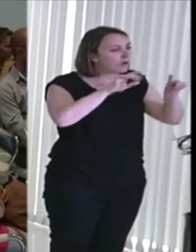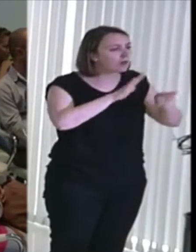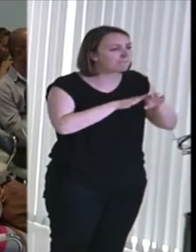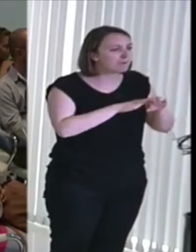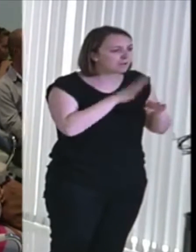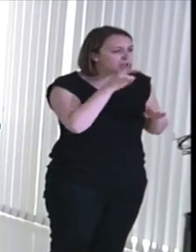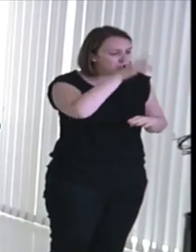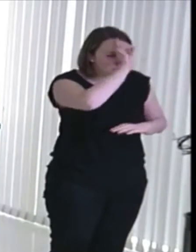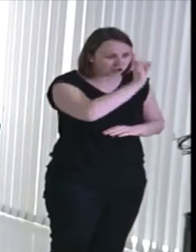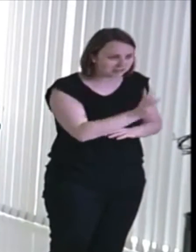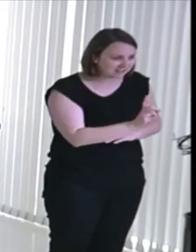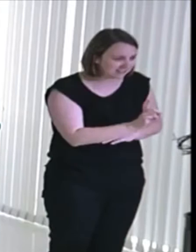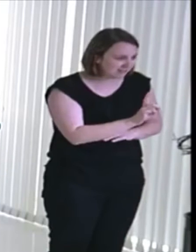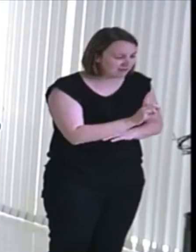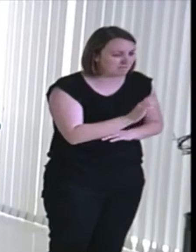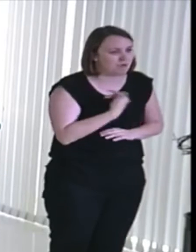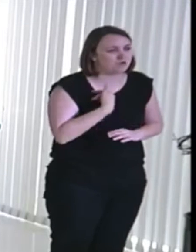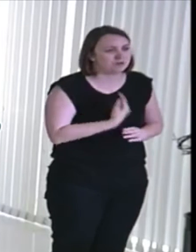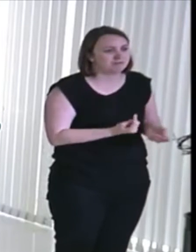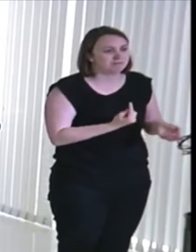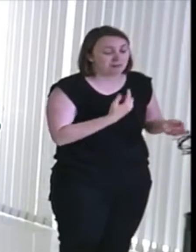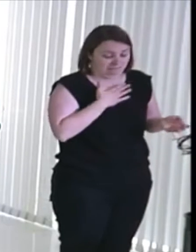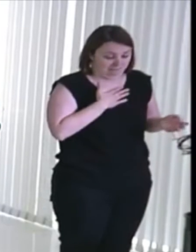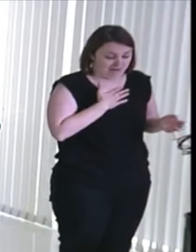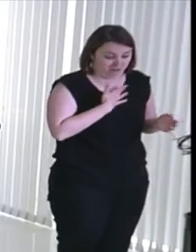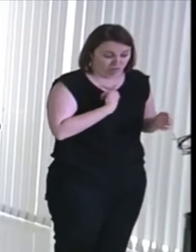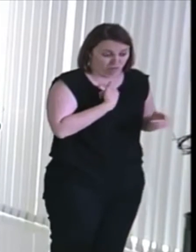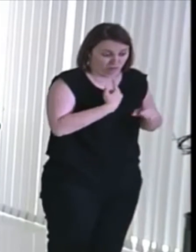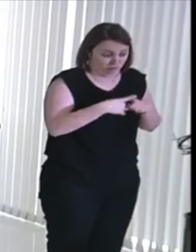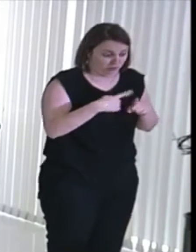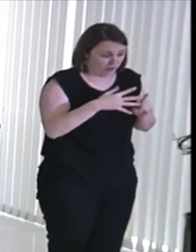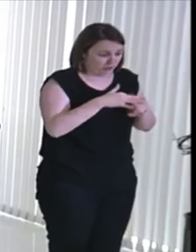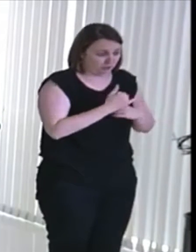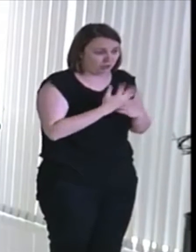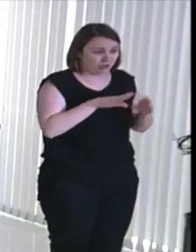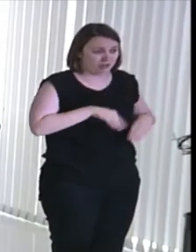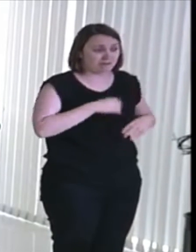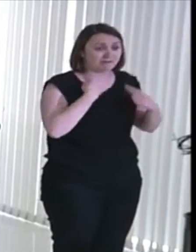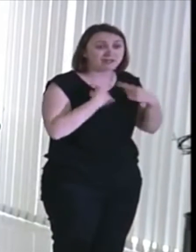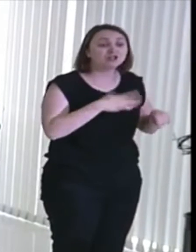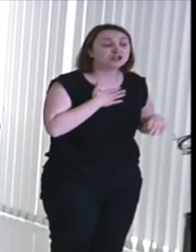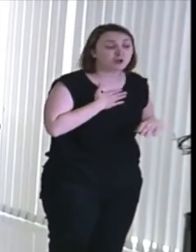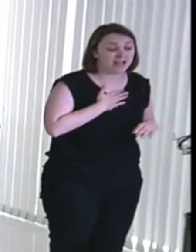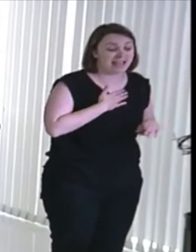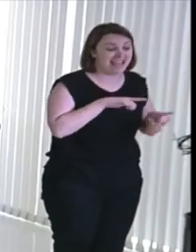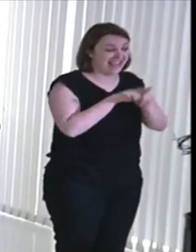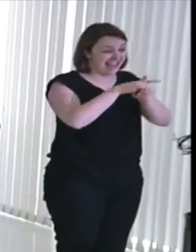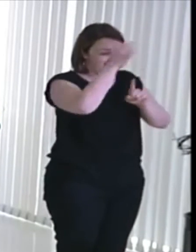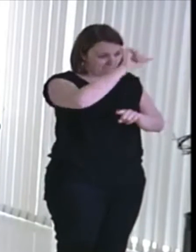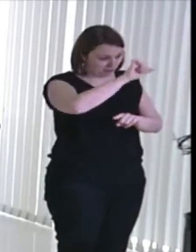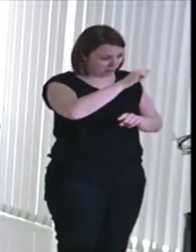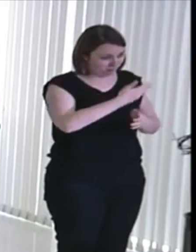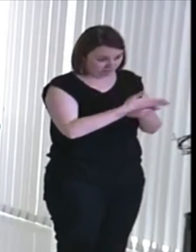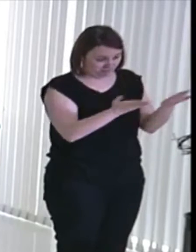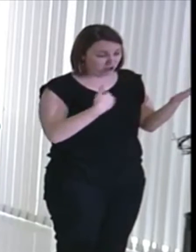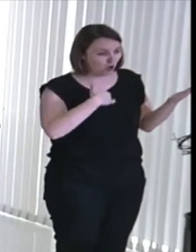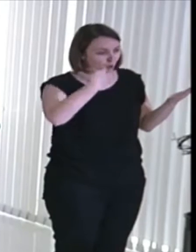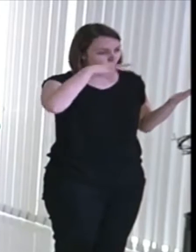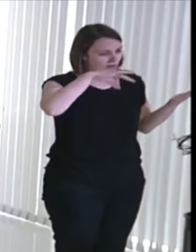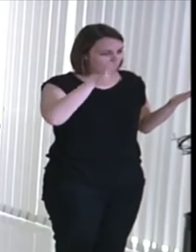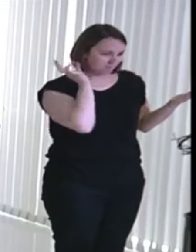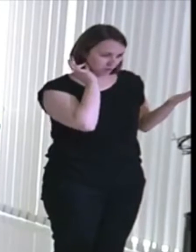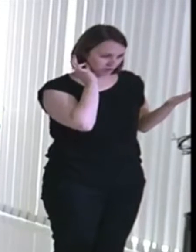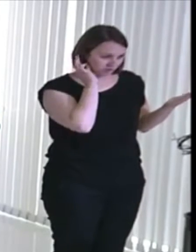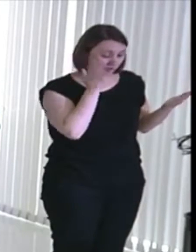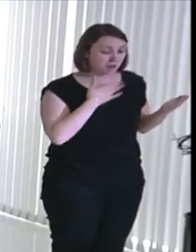fracaso. No afrontar el fracaso. Mira, yo en mi caso, yo tengo dos hermanos y soy la única niña, o sea, la única mujer. Claro,